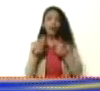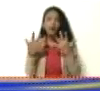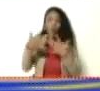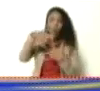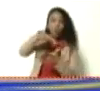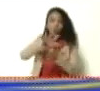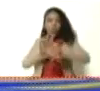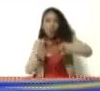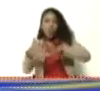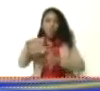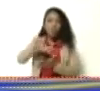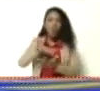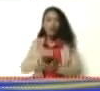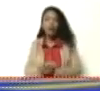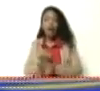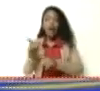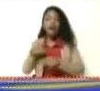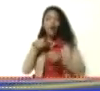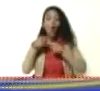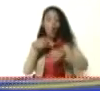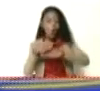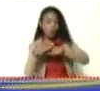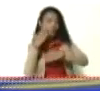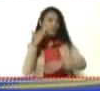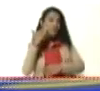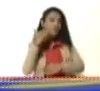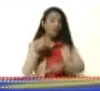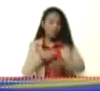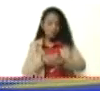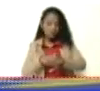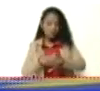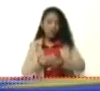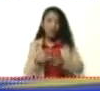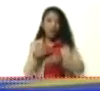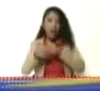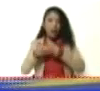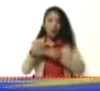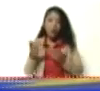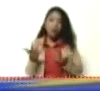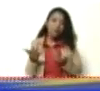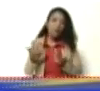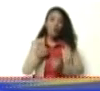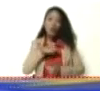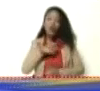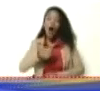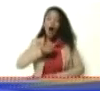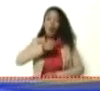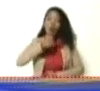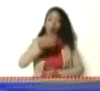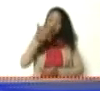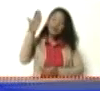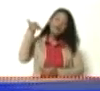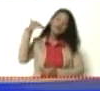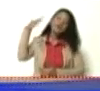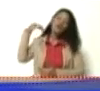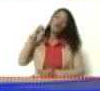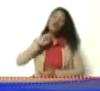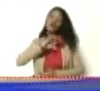porque este color, bueno, está conformado por nuestros abuelos ancestros